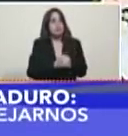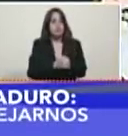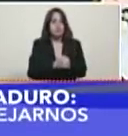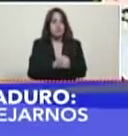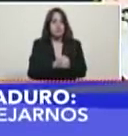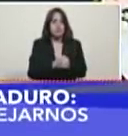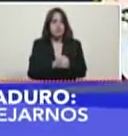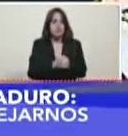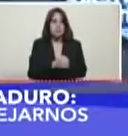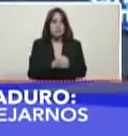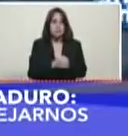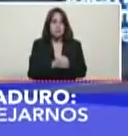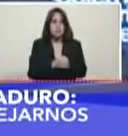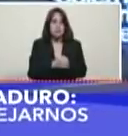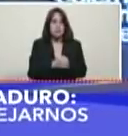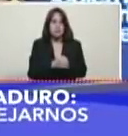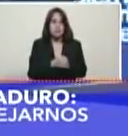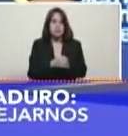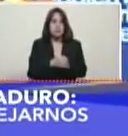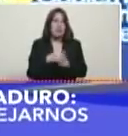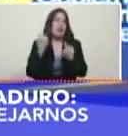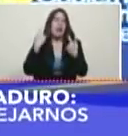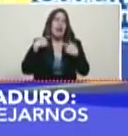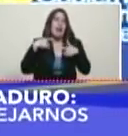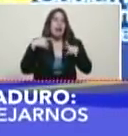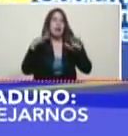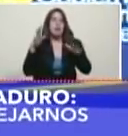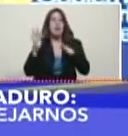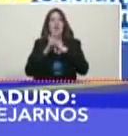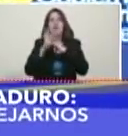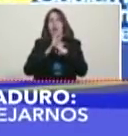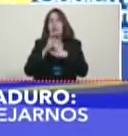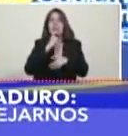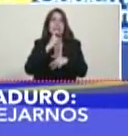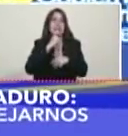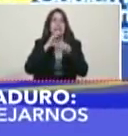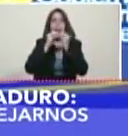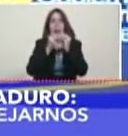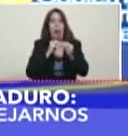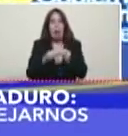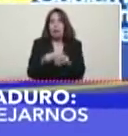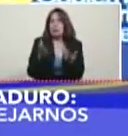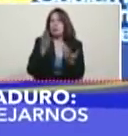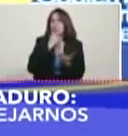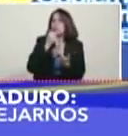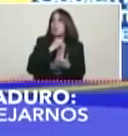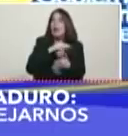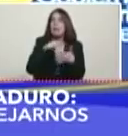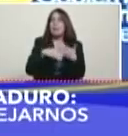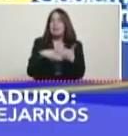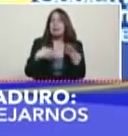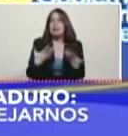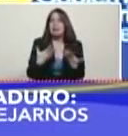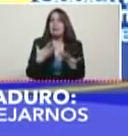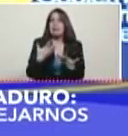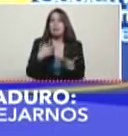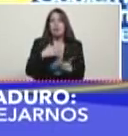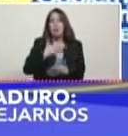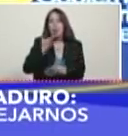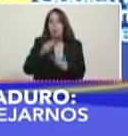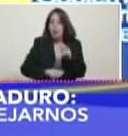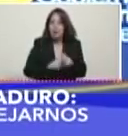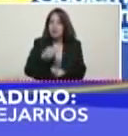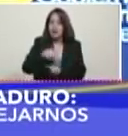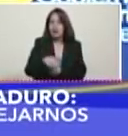de composición compleja, que no tengamos alguna de las materias primas o no las podamos crear